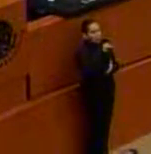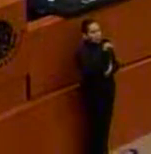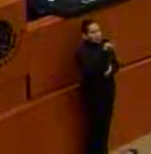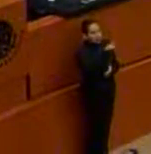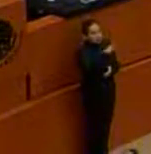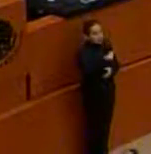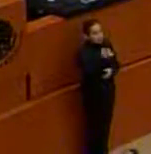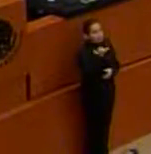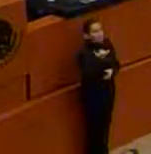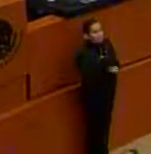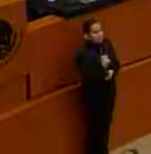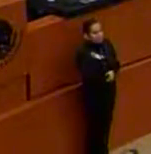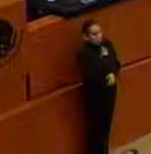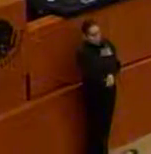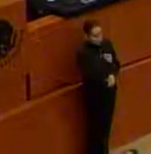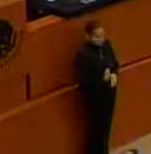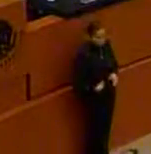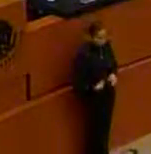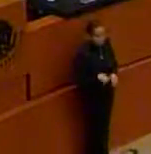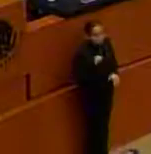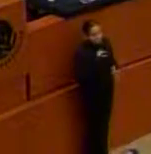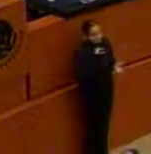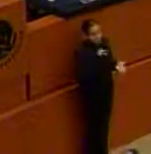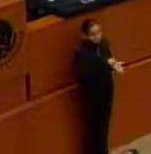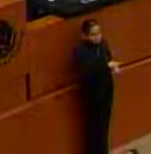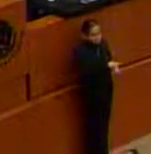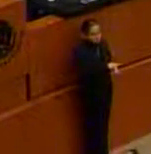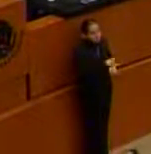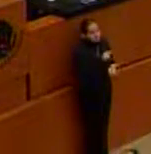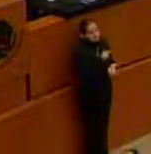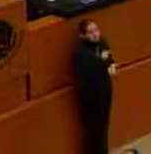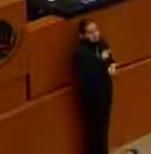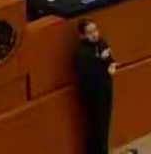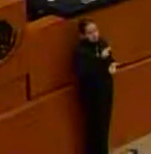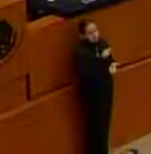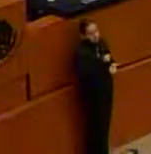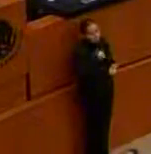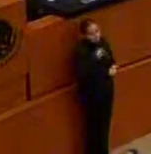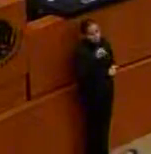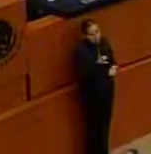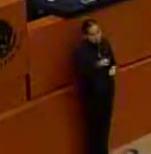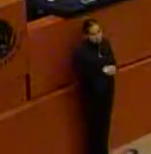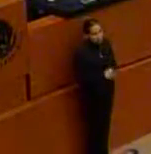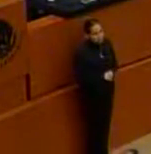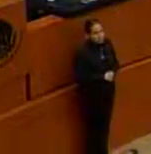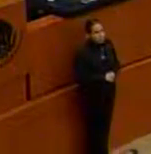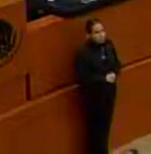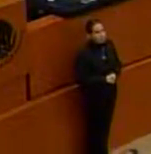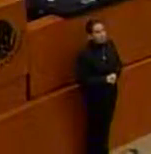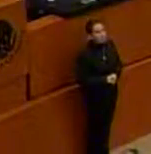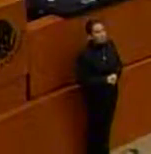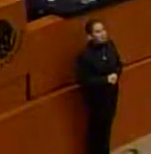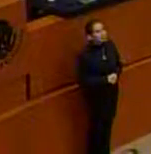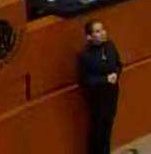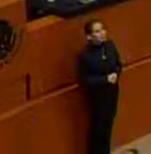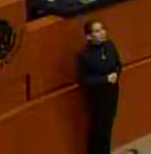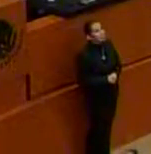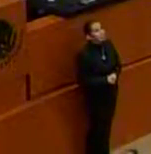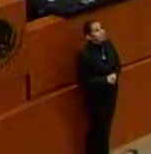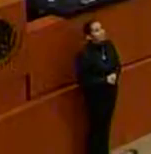México y soy presidente del Centro Tepoztlán Víctor Urquidi AC.